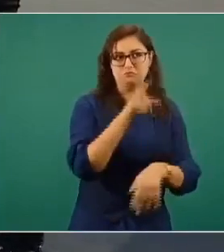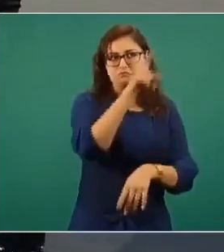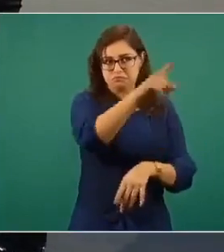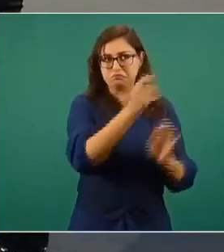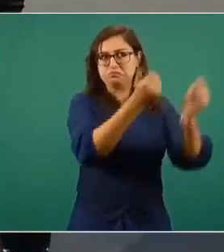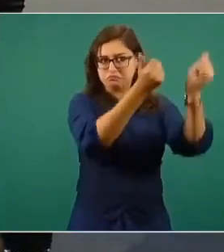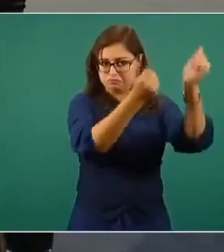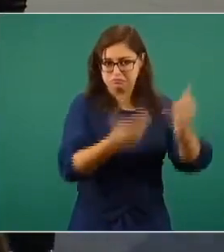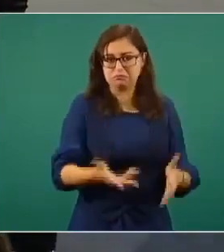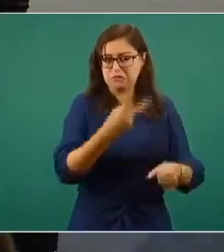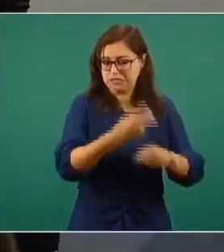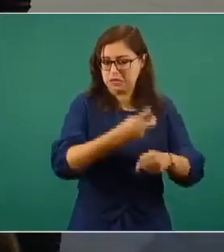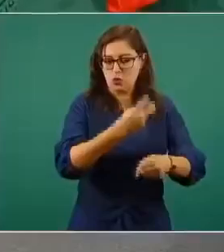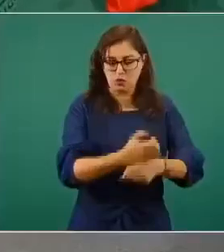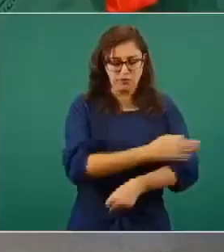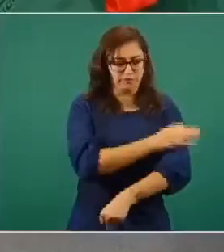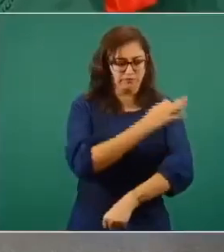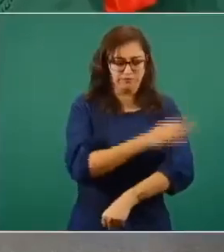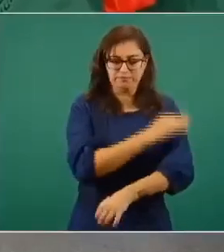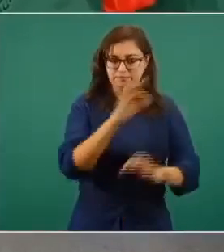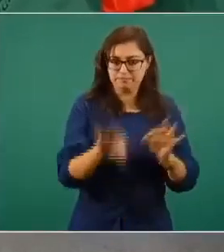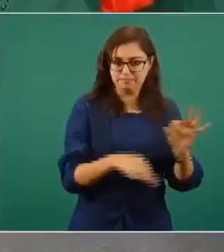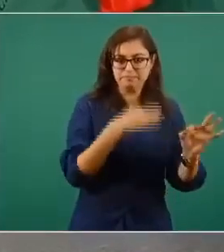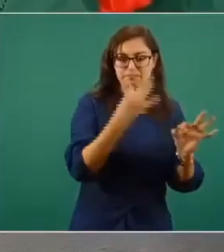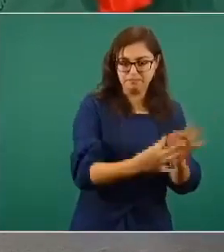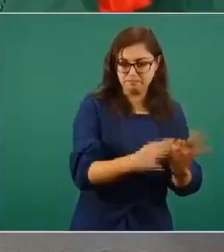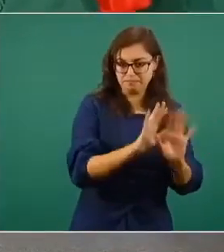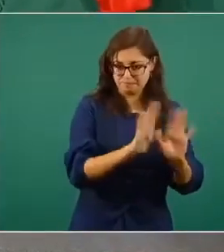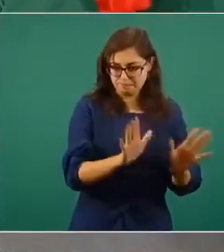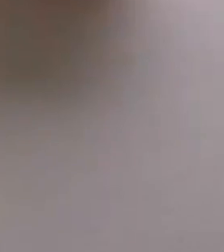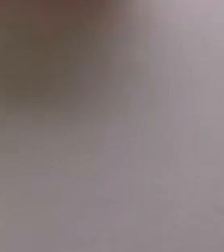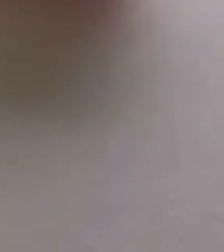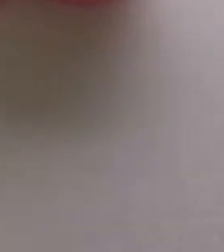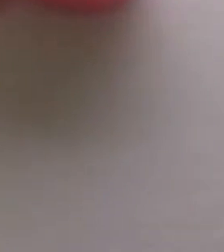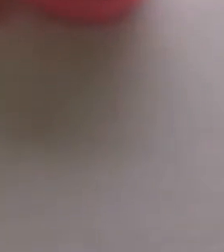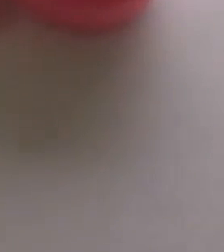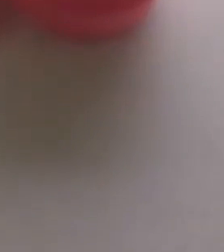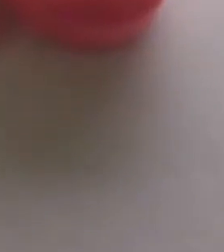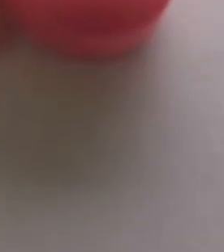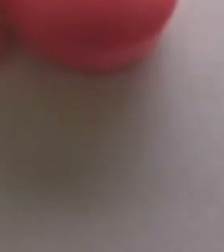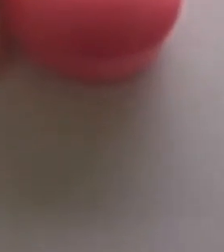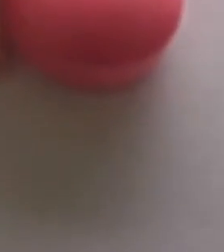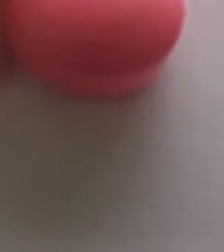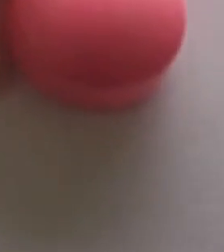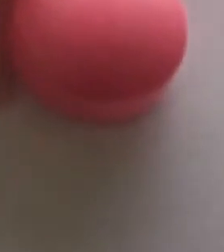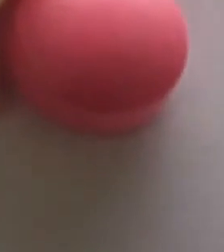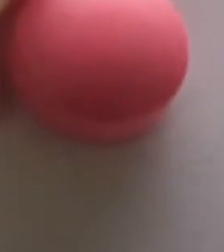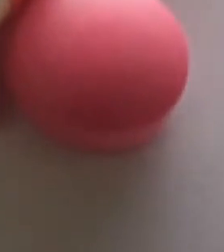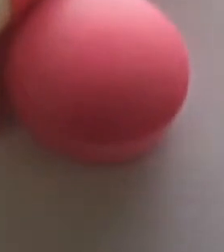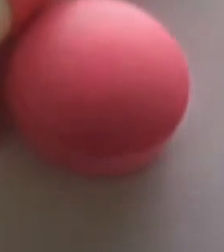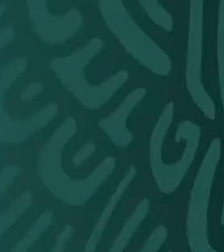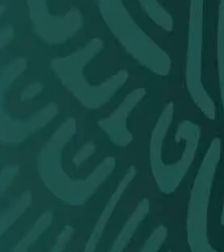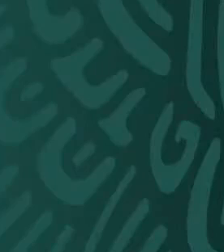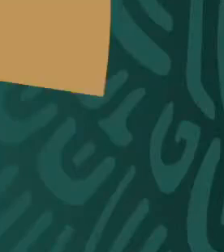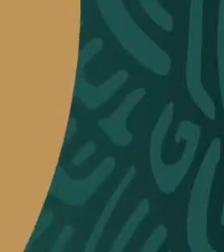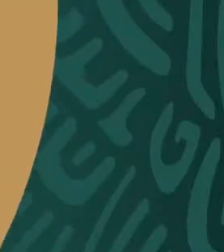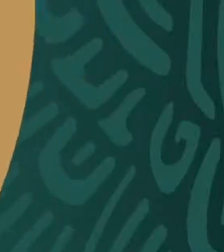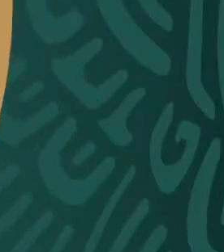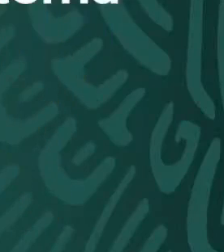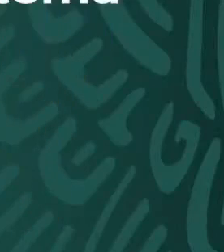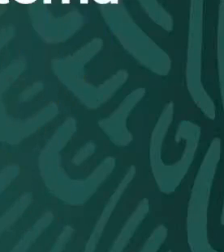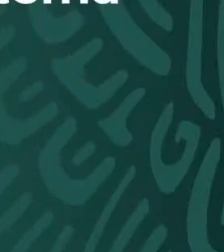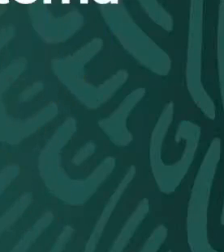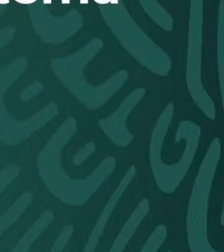importante acabar con la corrupción que dejaron los gobiernos pasados y que incluso monopolizaron la adquisición de medicamentos